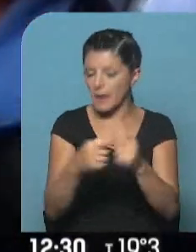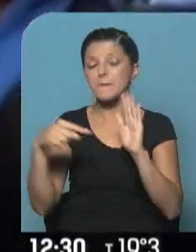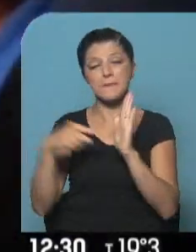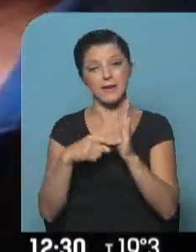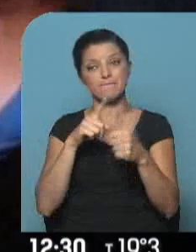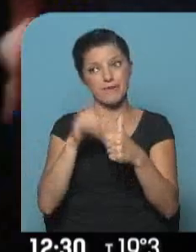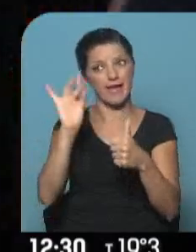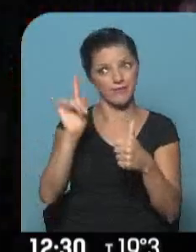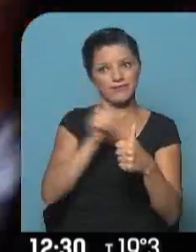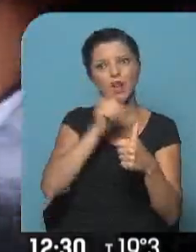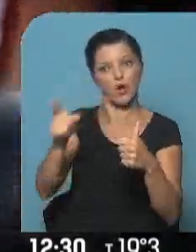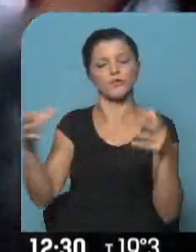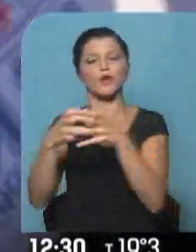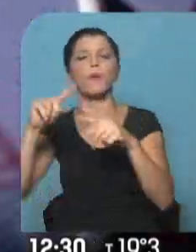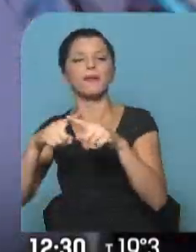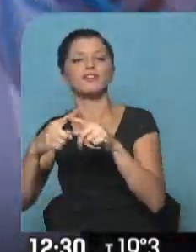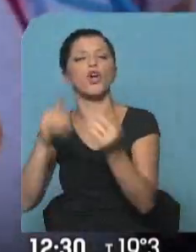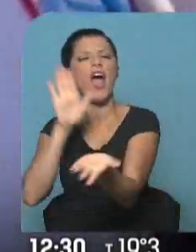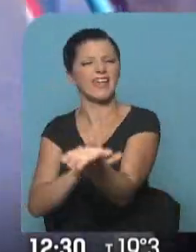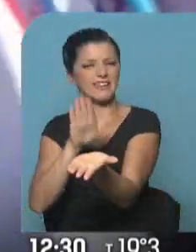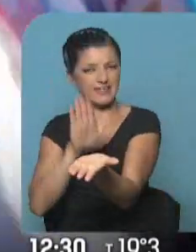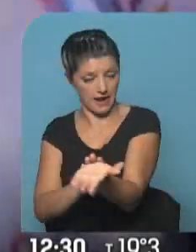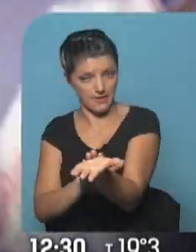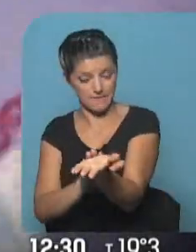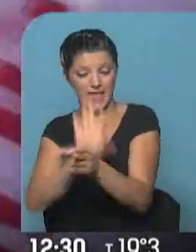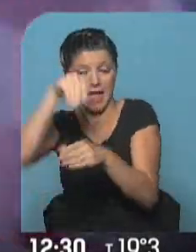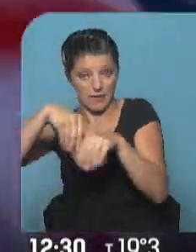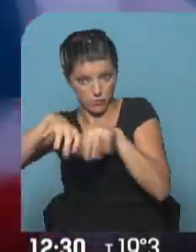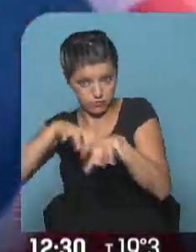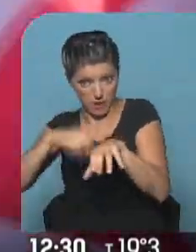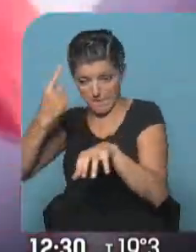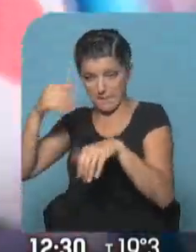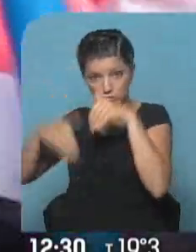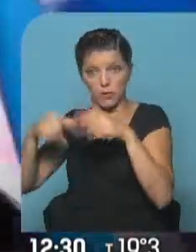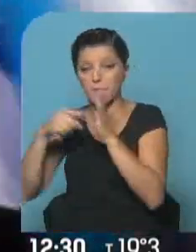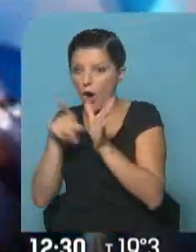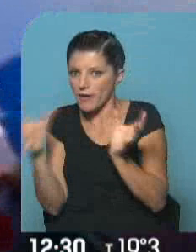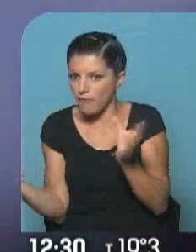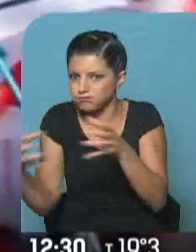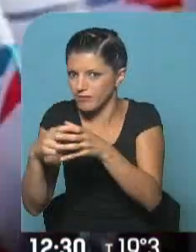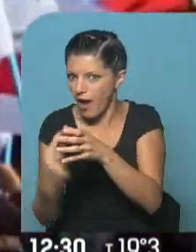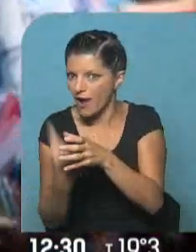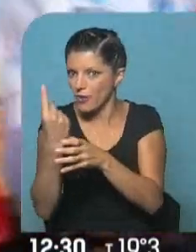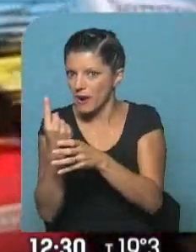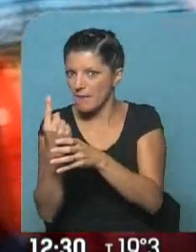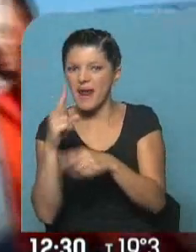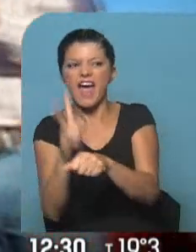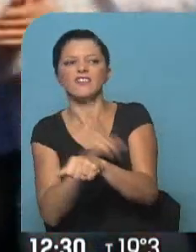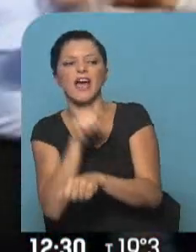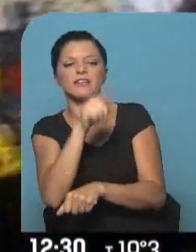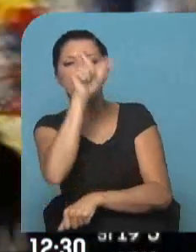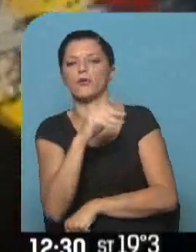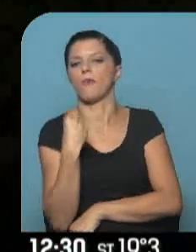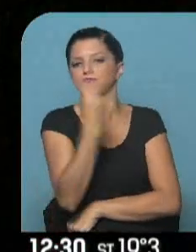disputarle espacios a las fuerzas de centroizquierda que, fragmentadas en la primera vuelta, podrían unirse para impedir el regreso de la derecha